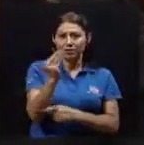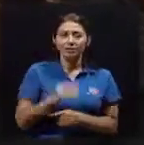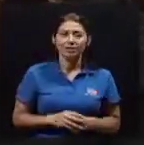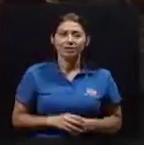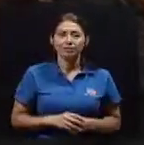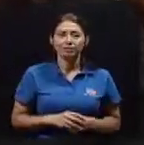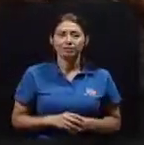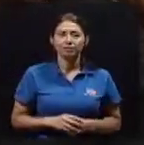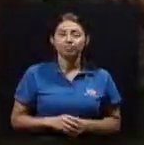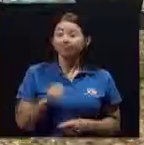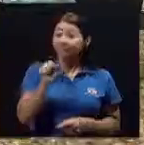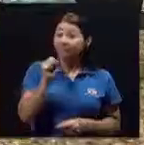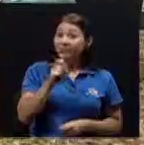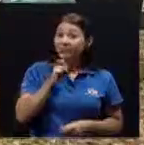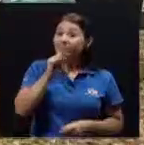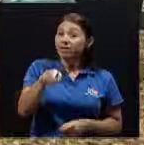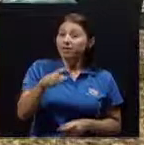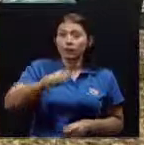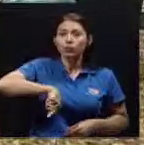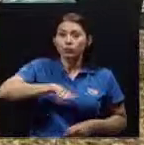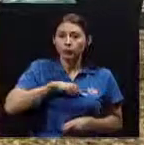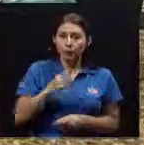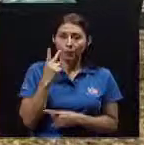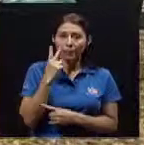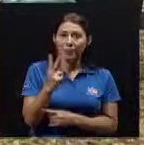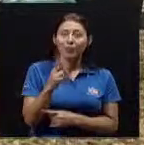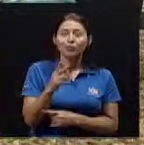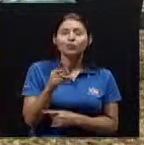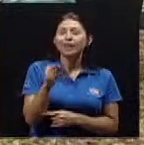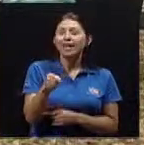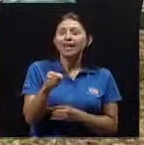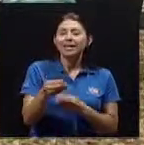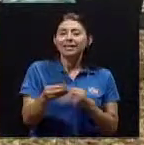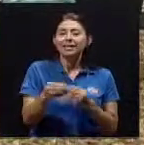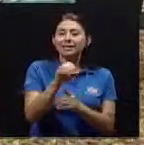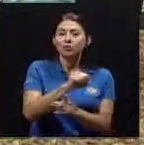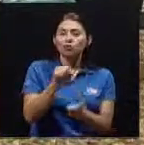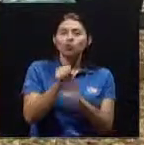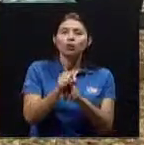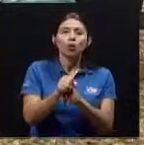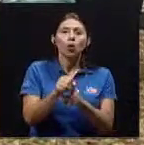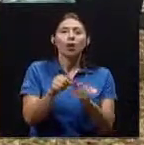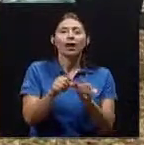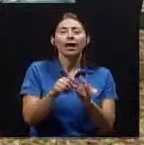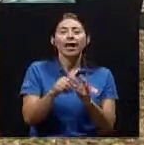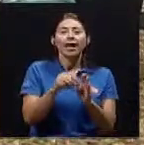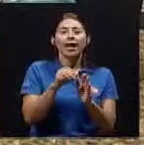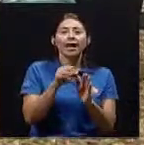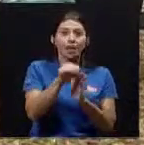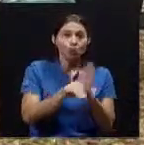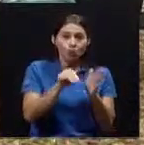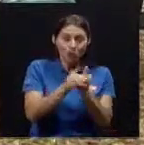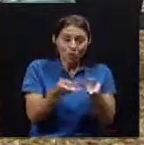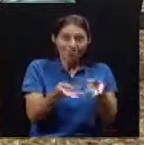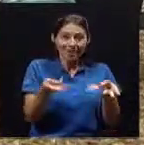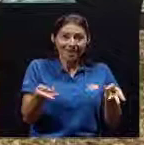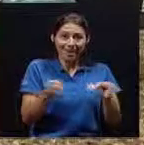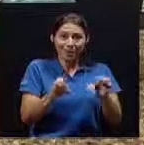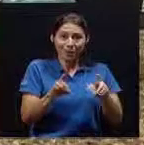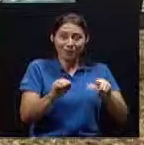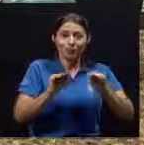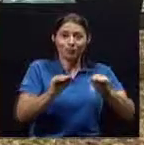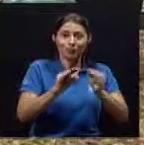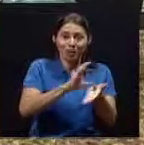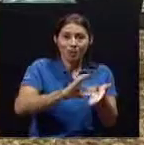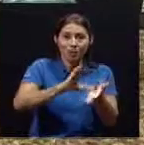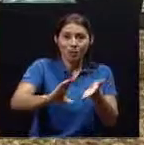estos adolescentes también. Sí, en realidad incluso lo vemos en los currículos de secundaria, en los